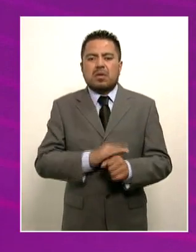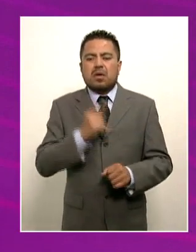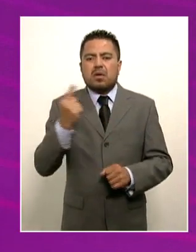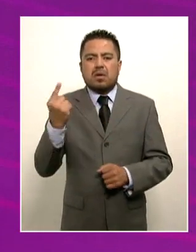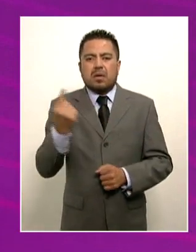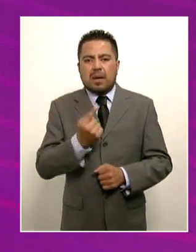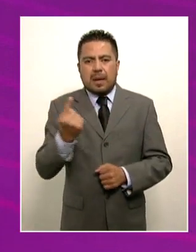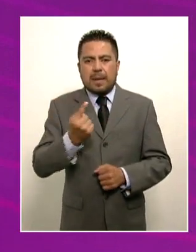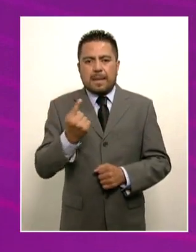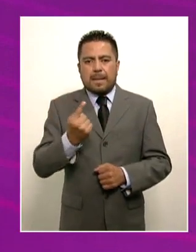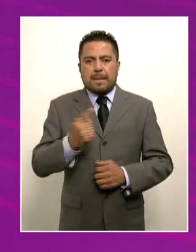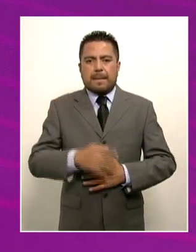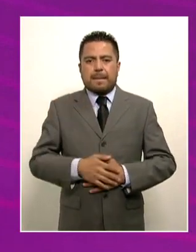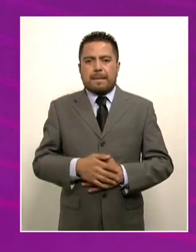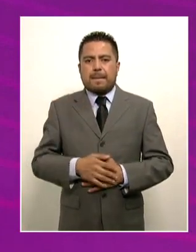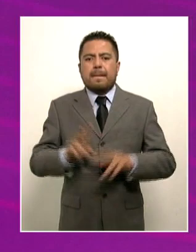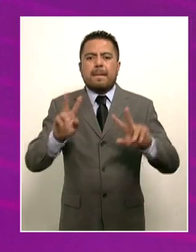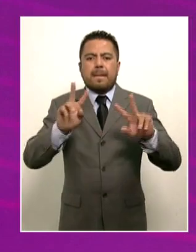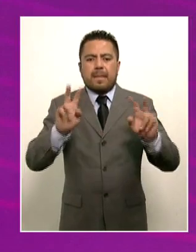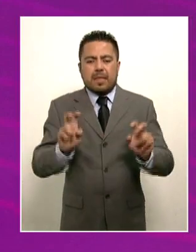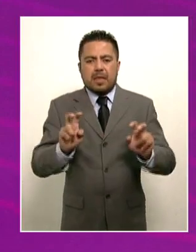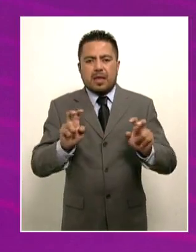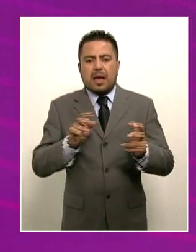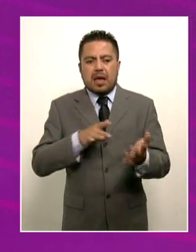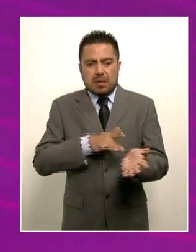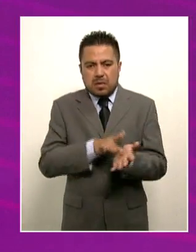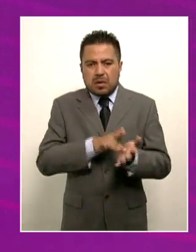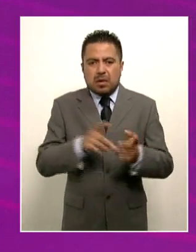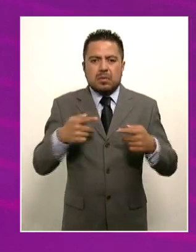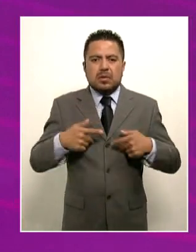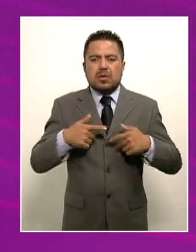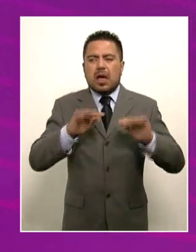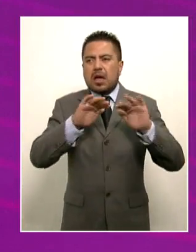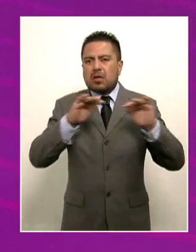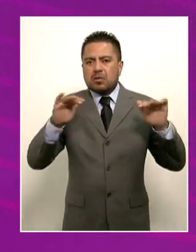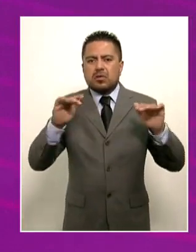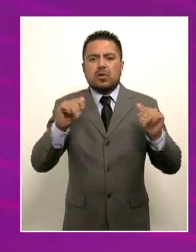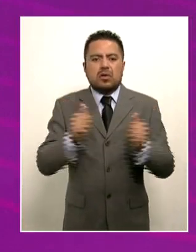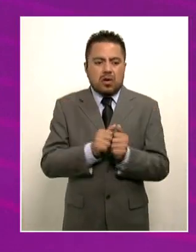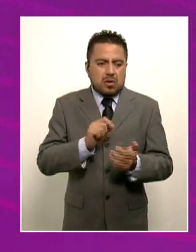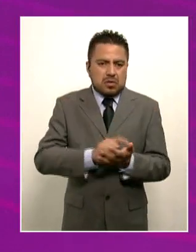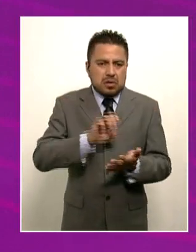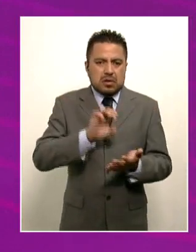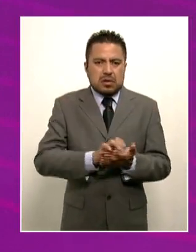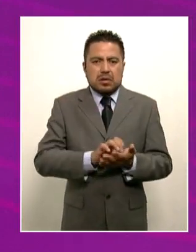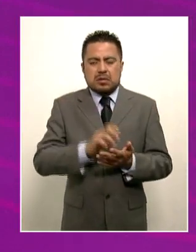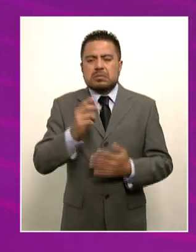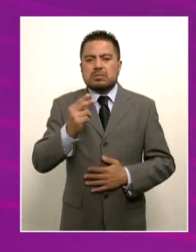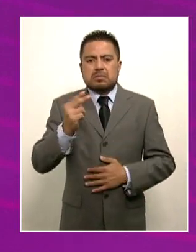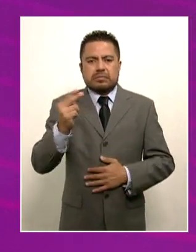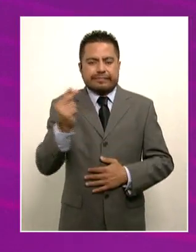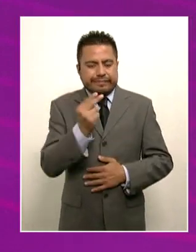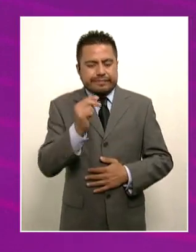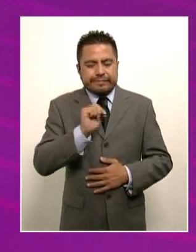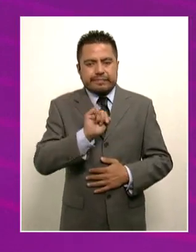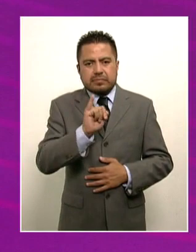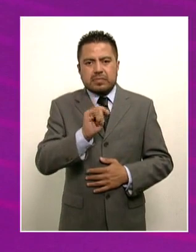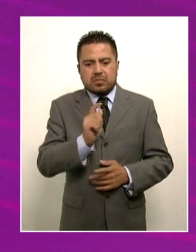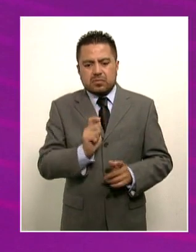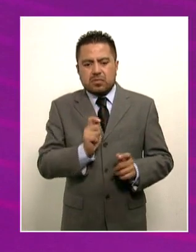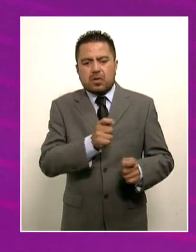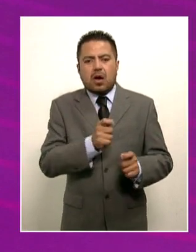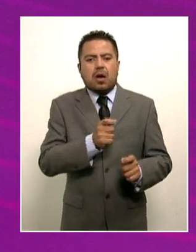bueno, el tema del apoyo para personas adultas con discapacidad me parece que tendría que ser la